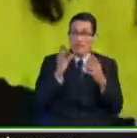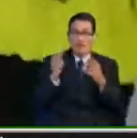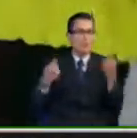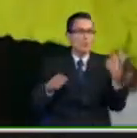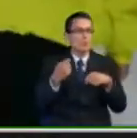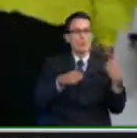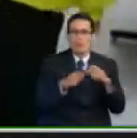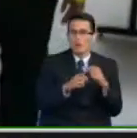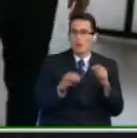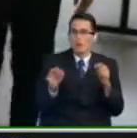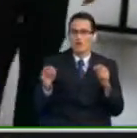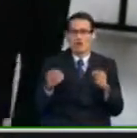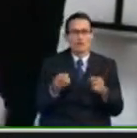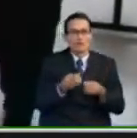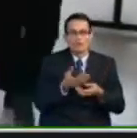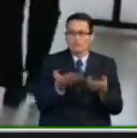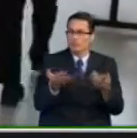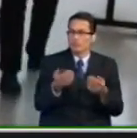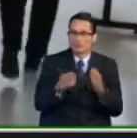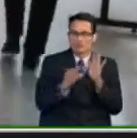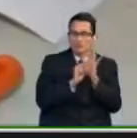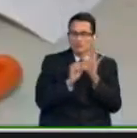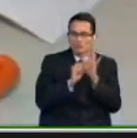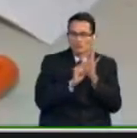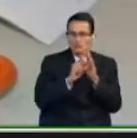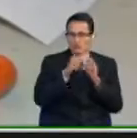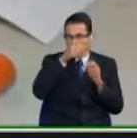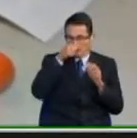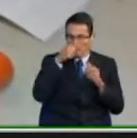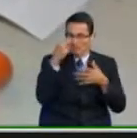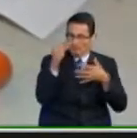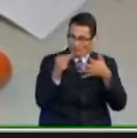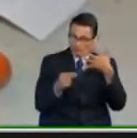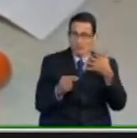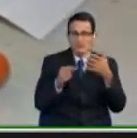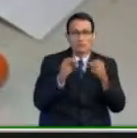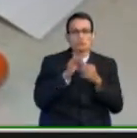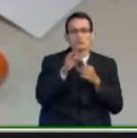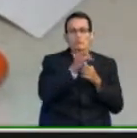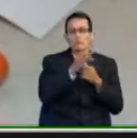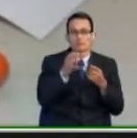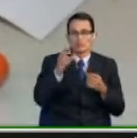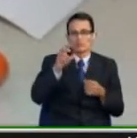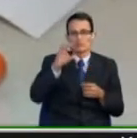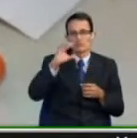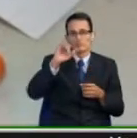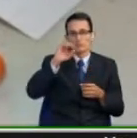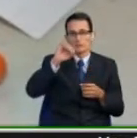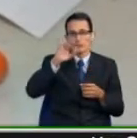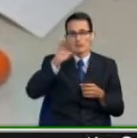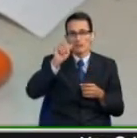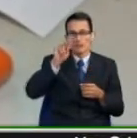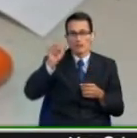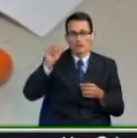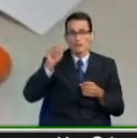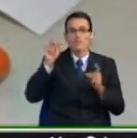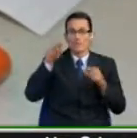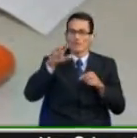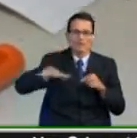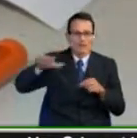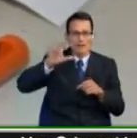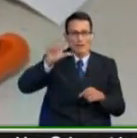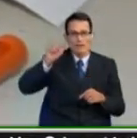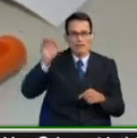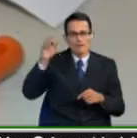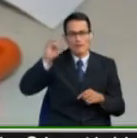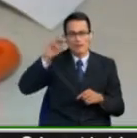comercialización, distribución y venta de sustancias estupefacientes en los municipios de Cimitarra y el corregimiento de La India, en el